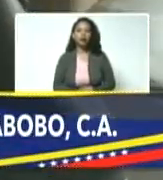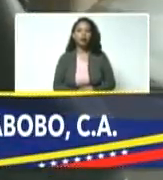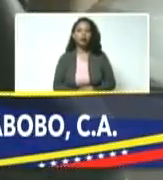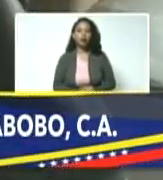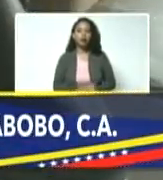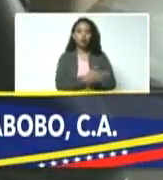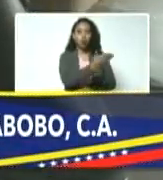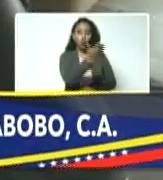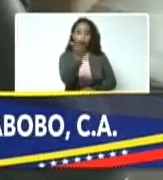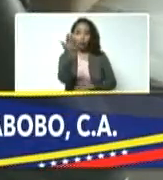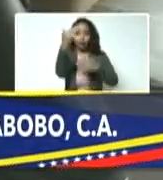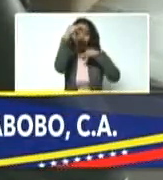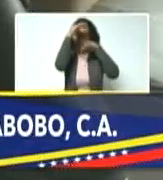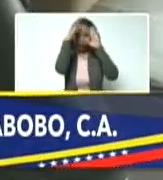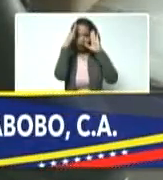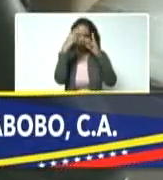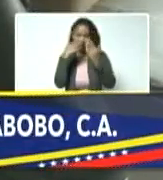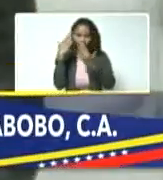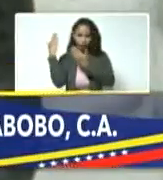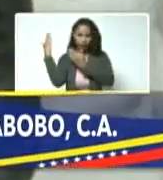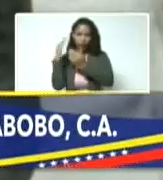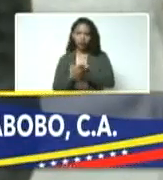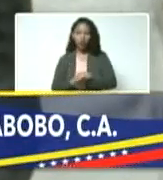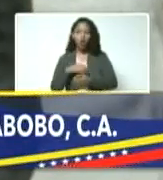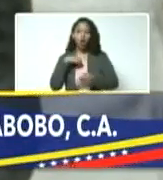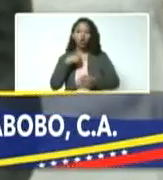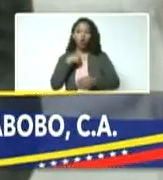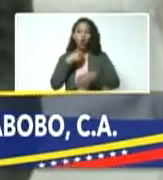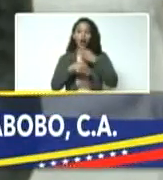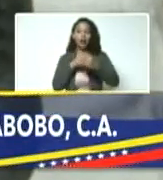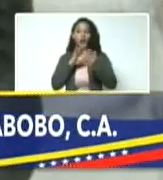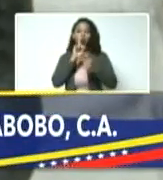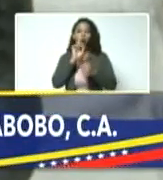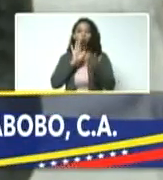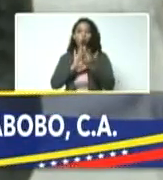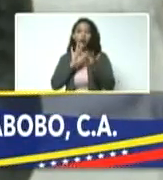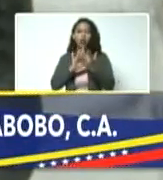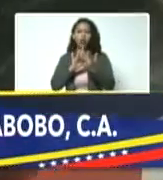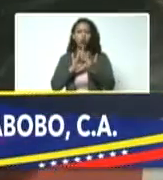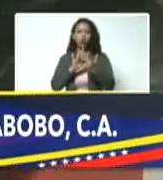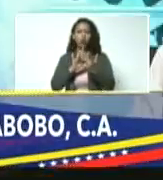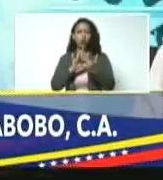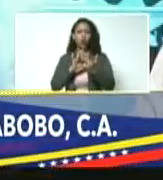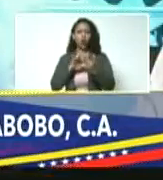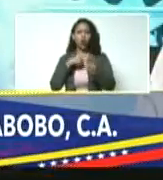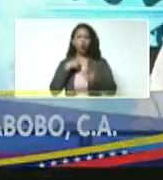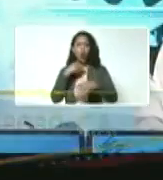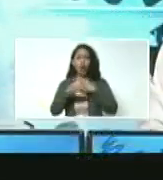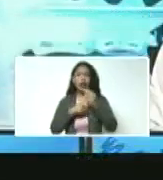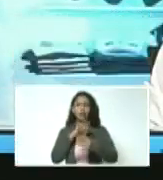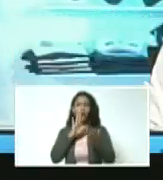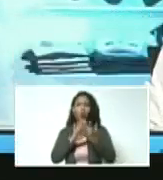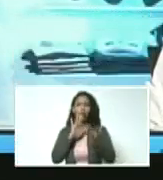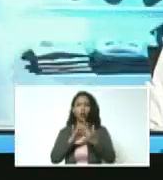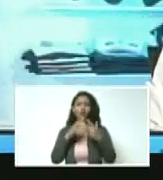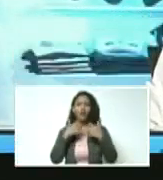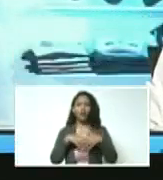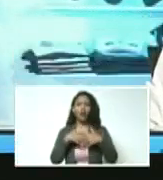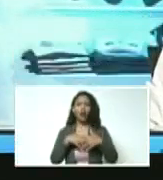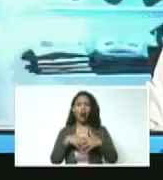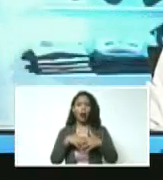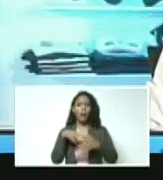Fíjense ustedes, yo di un pase, pero no era el pase directo, era a la zona industrial Parroquia